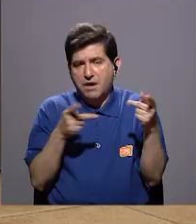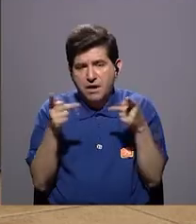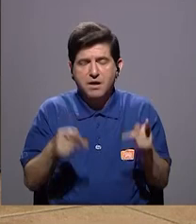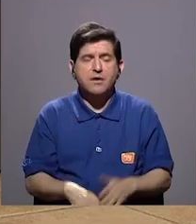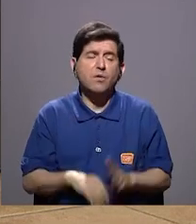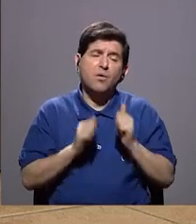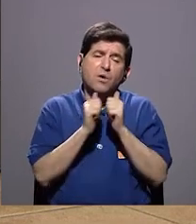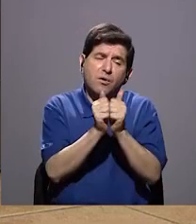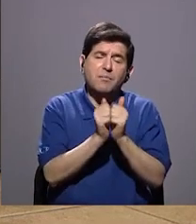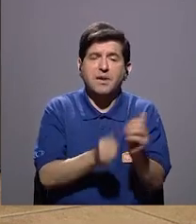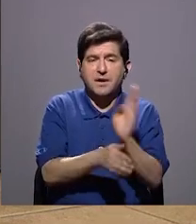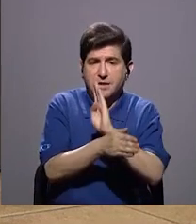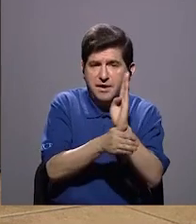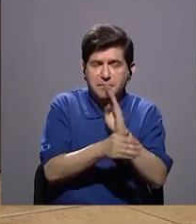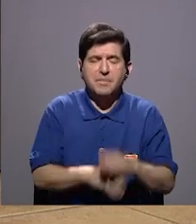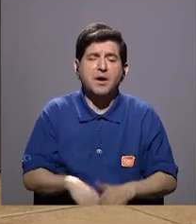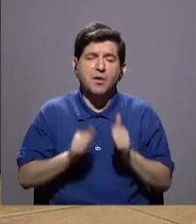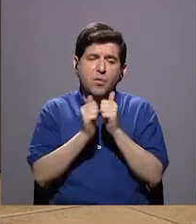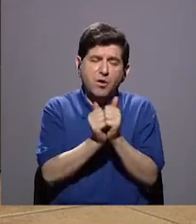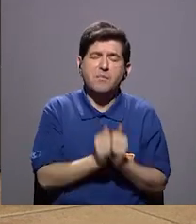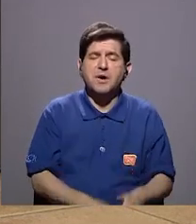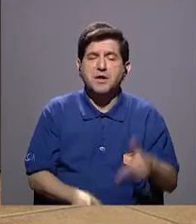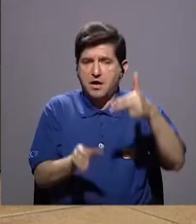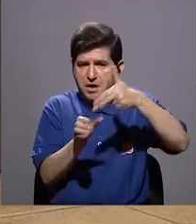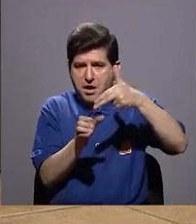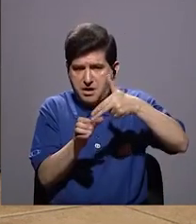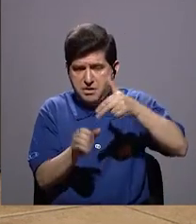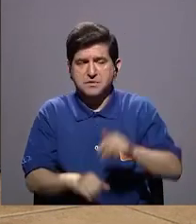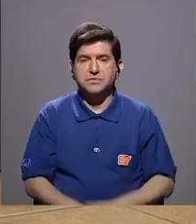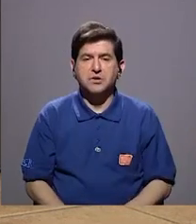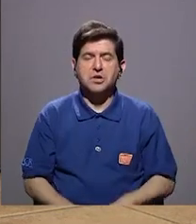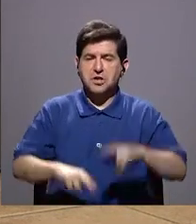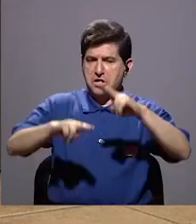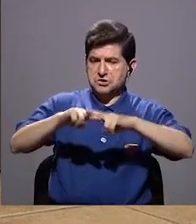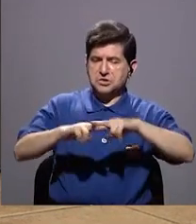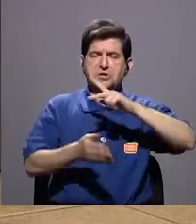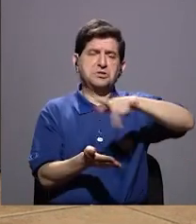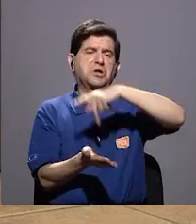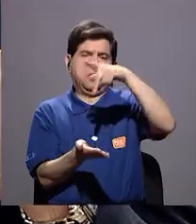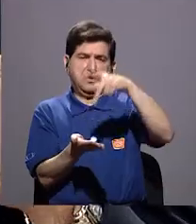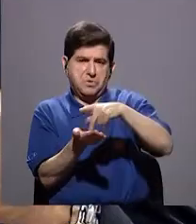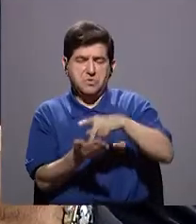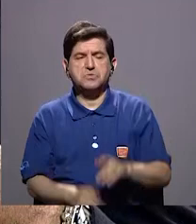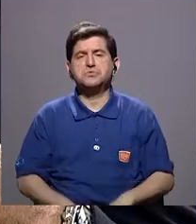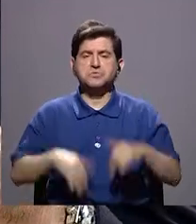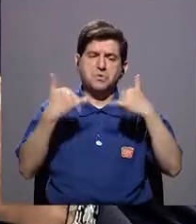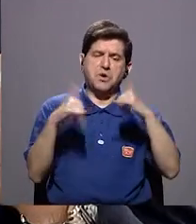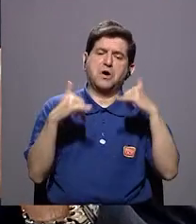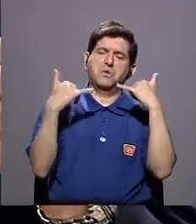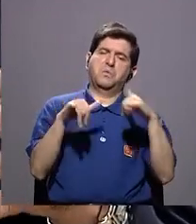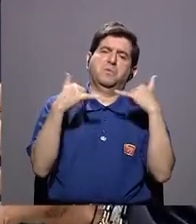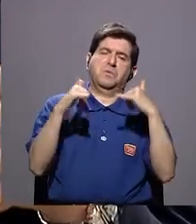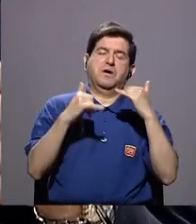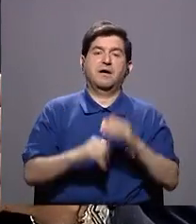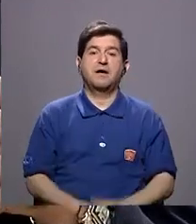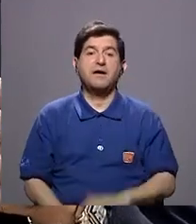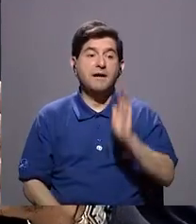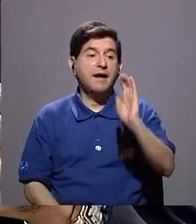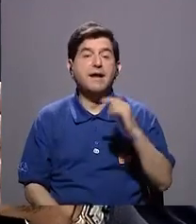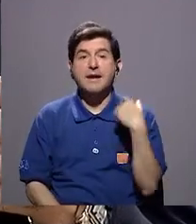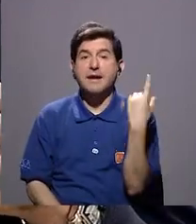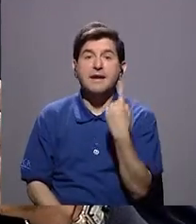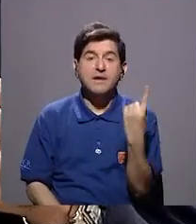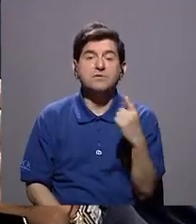pulpería, acompáñame al banco, acompáñame a la gasolinería, vamos a sentarnos al parque, vamos a jugar un ratito. O sea, el